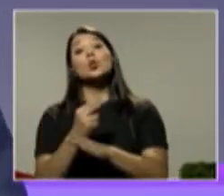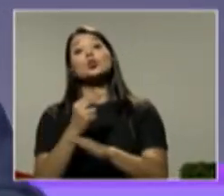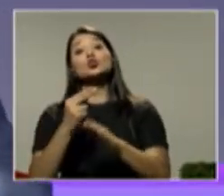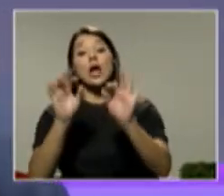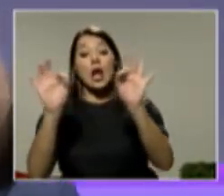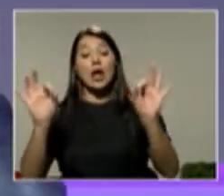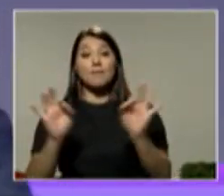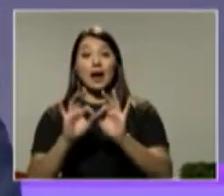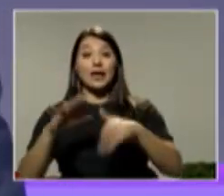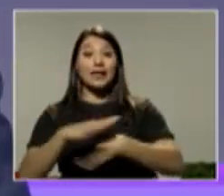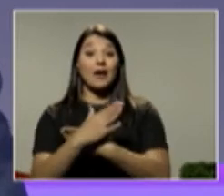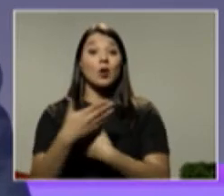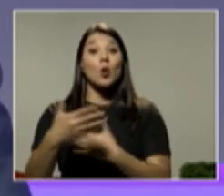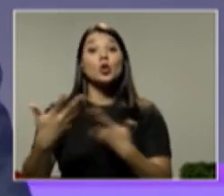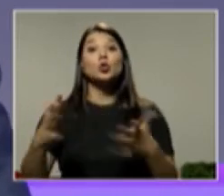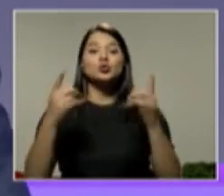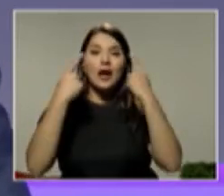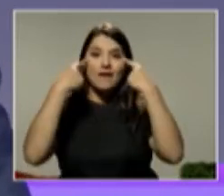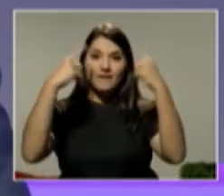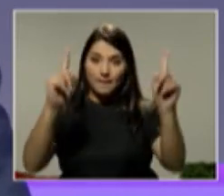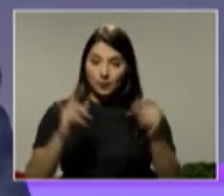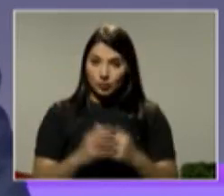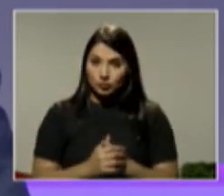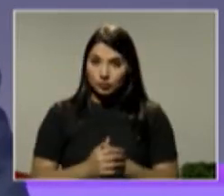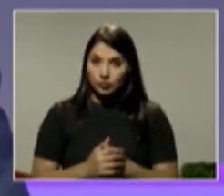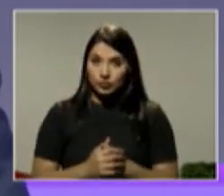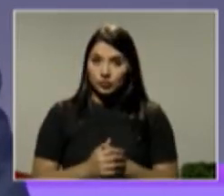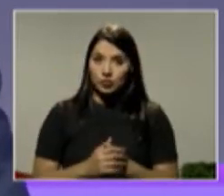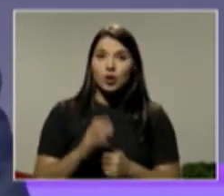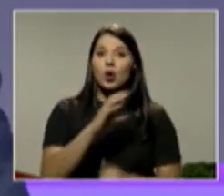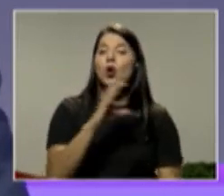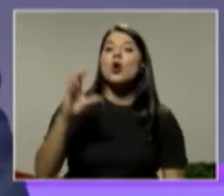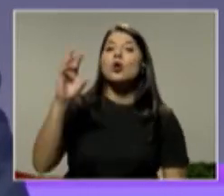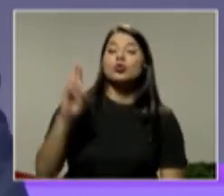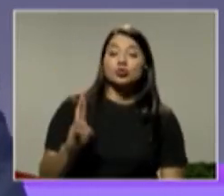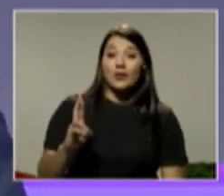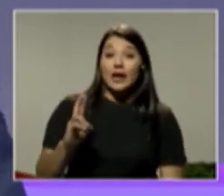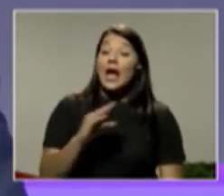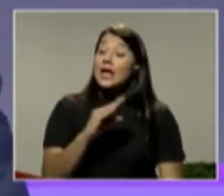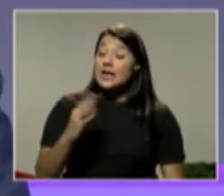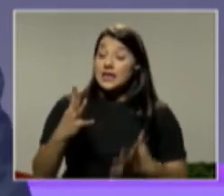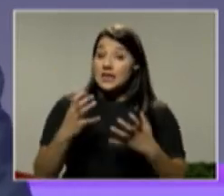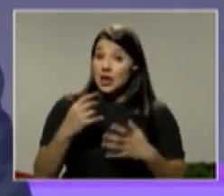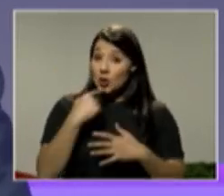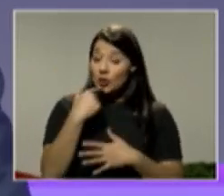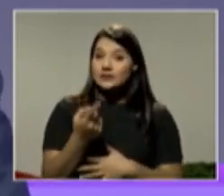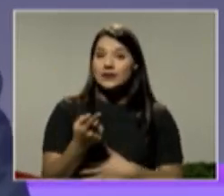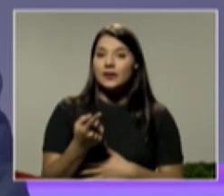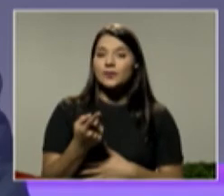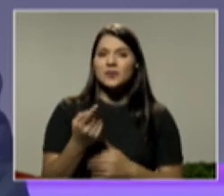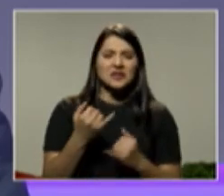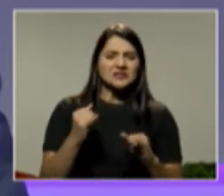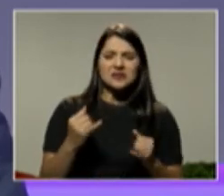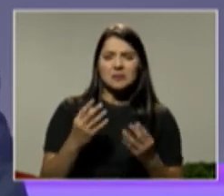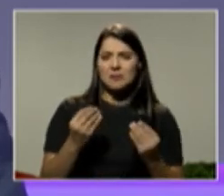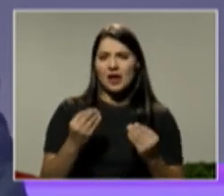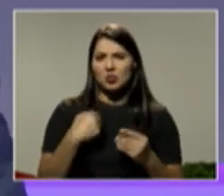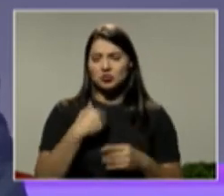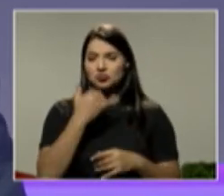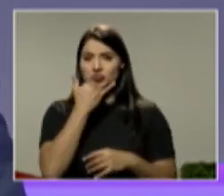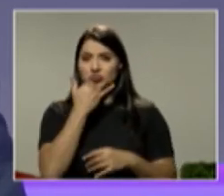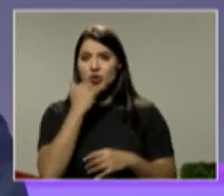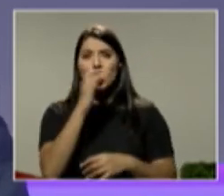cuando ya son reconocidos. Claro. Costa Rica, y me atrevo a decirlo sin temor a equivocarme, podría